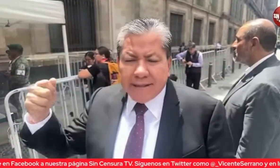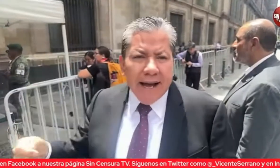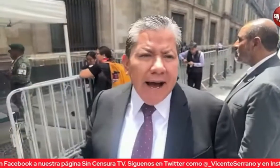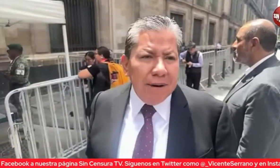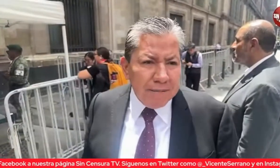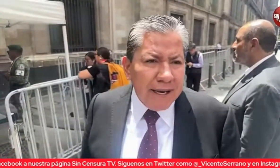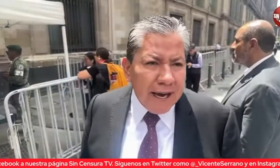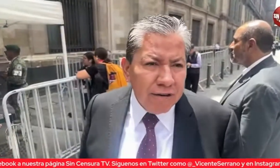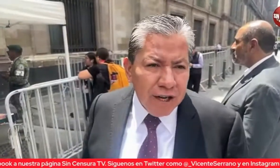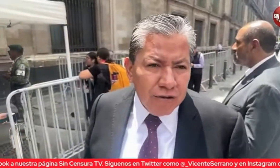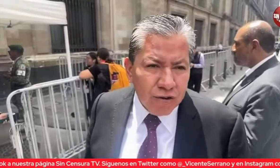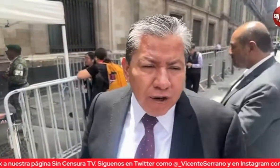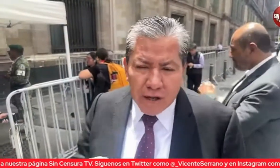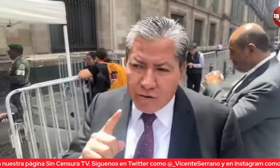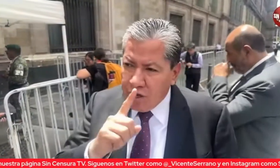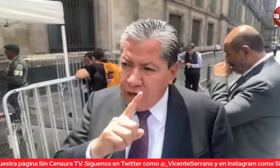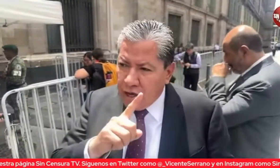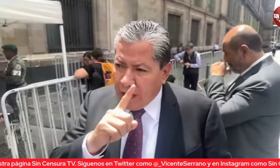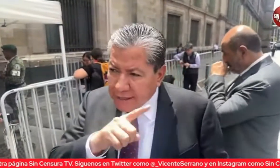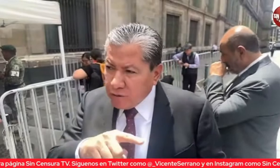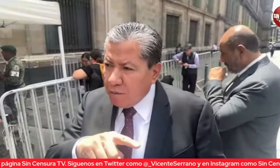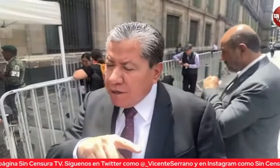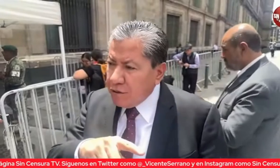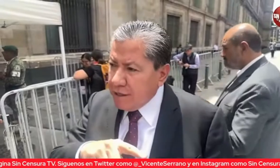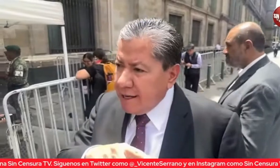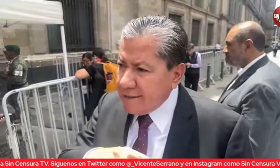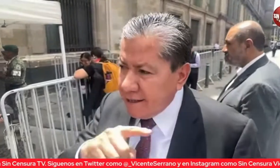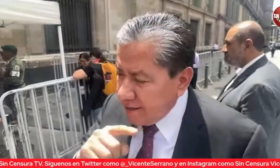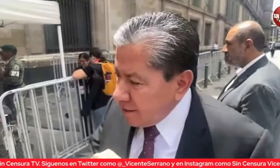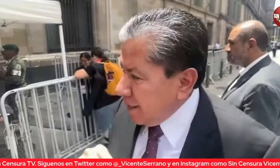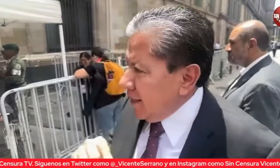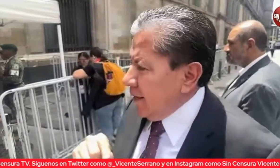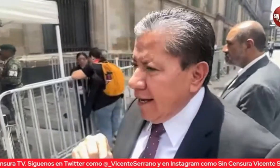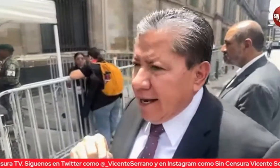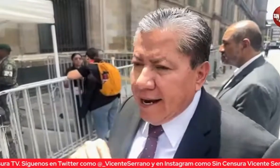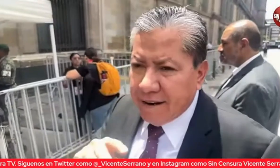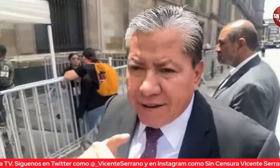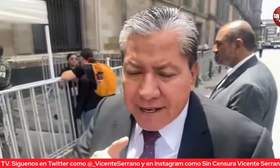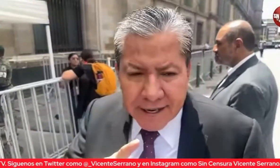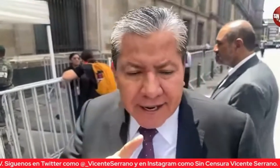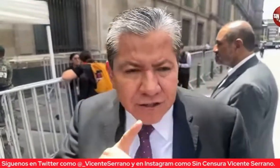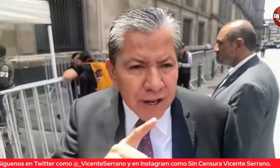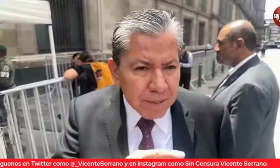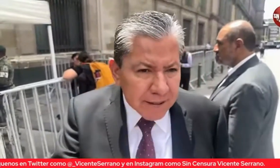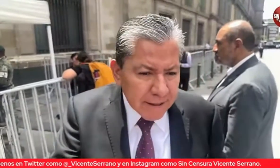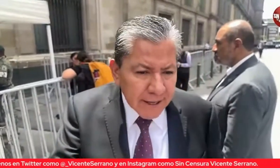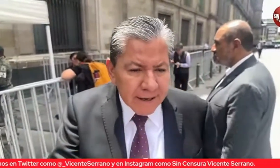la pobreza a más mexicanos años con años. Hace un momento decías y decías bien, la